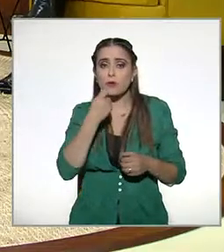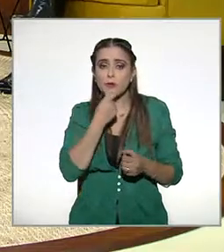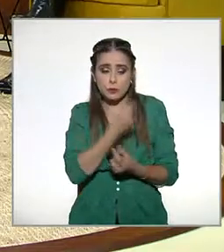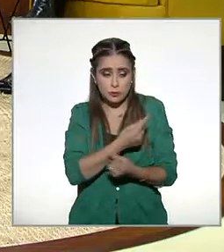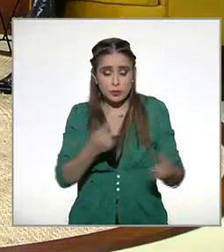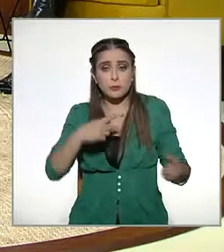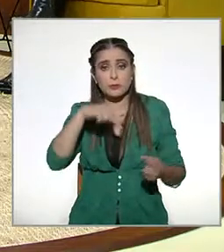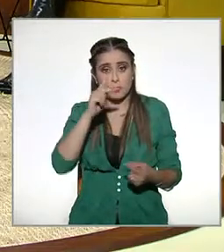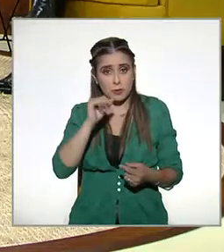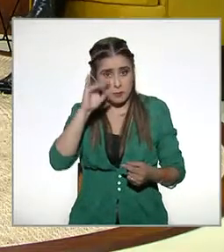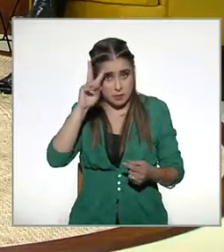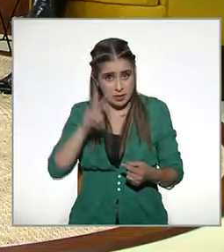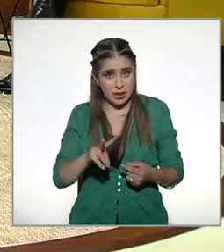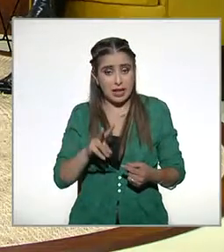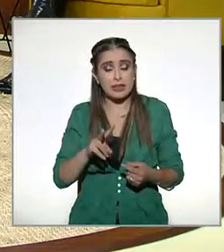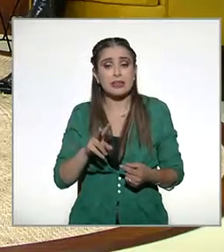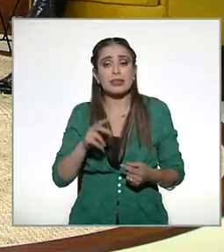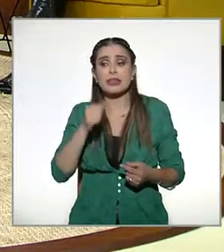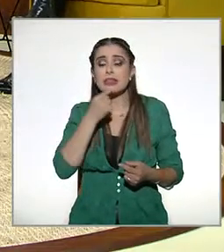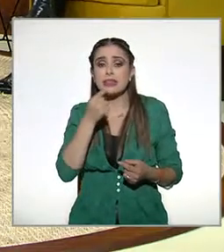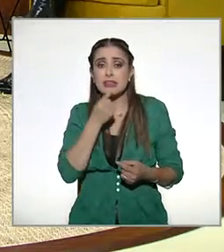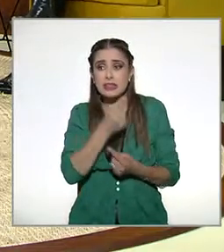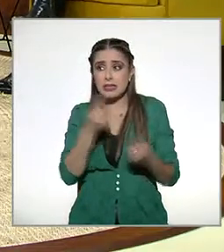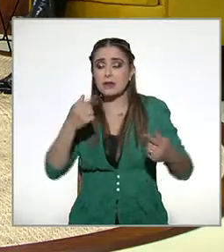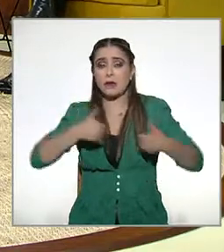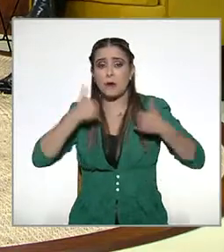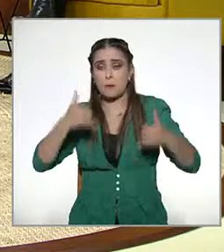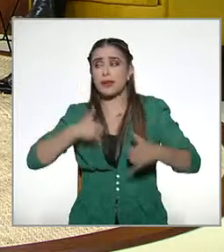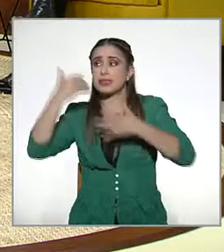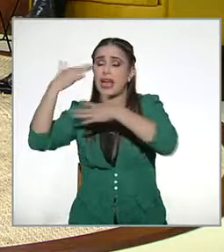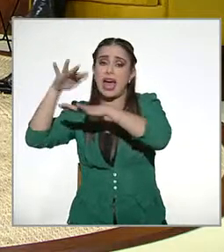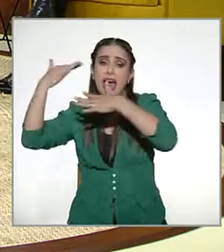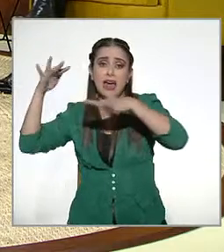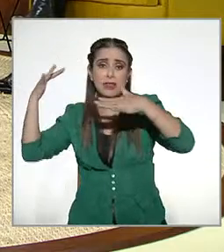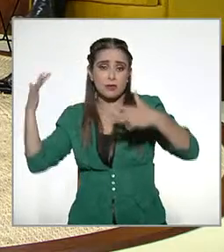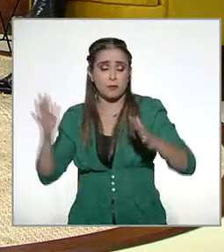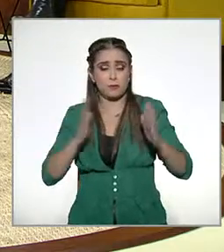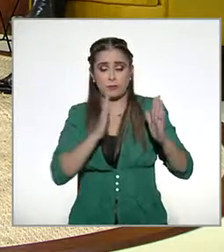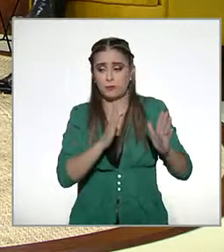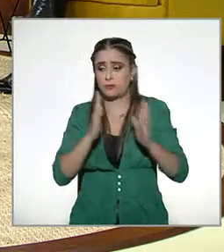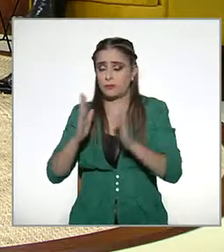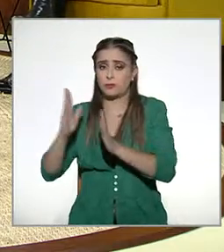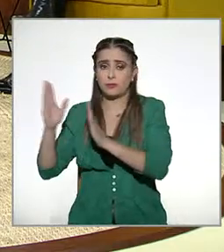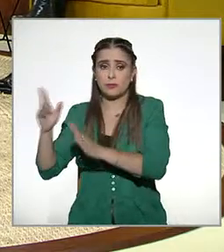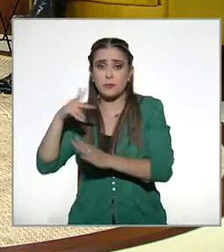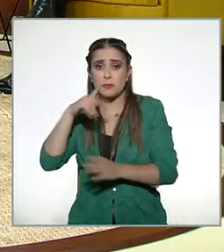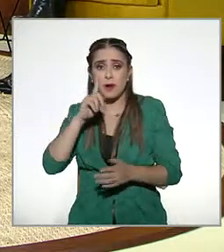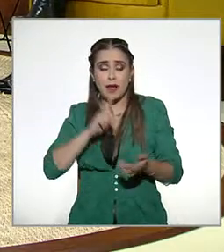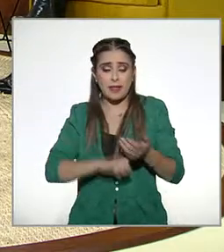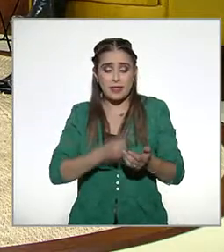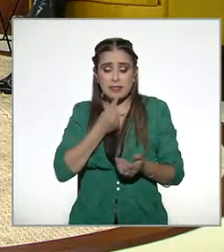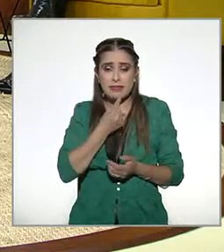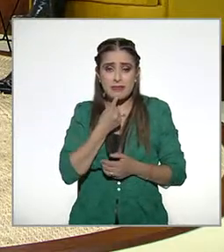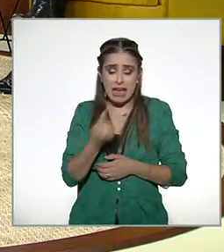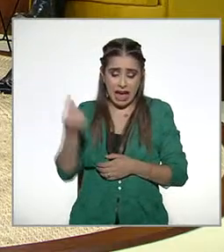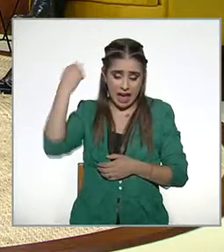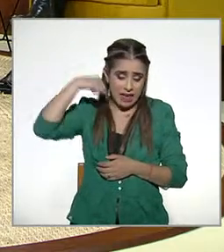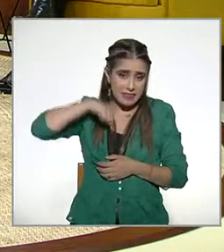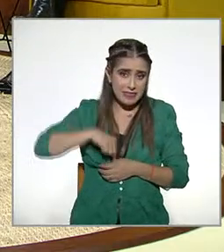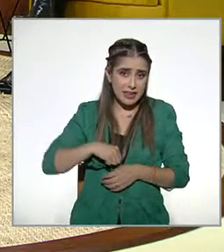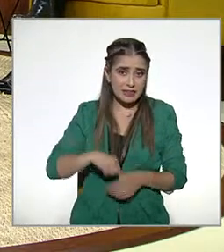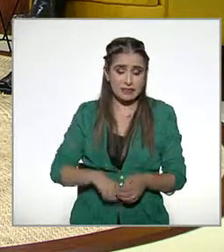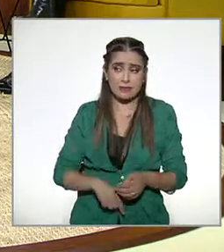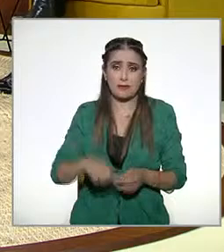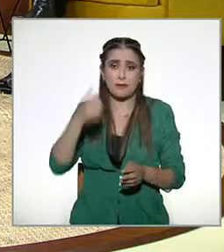decir en psicoanálisis decimos que no hay niños adolescentes y adultos es una clasificación pero lo niño es lo inconsciente lo que nunca madura